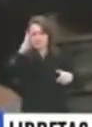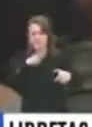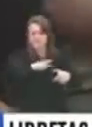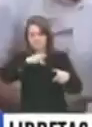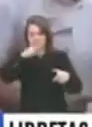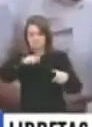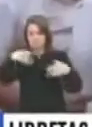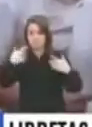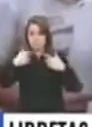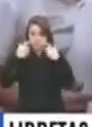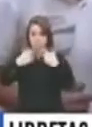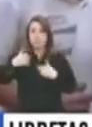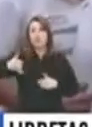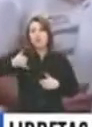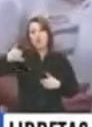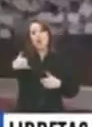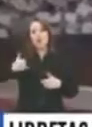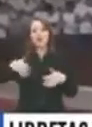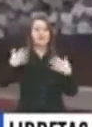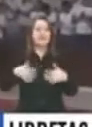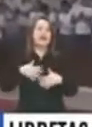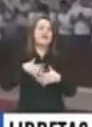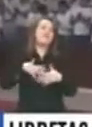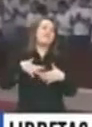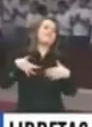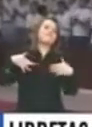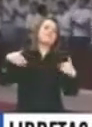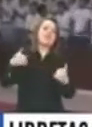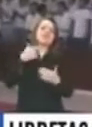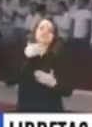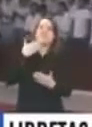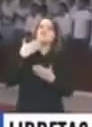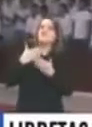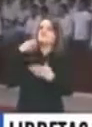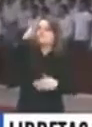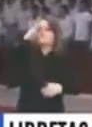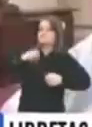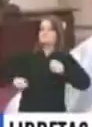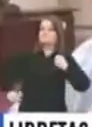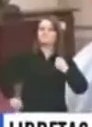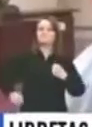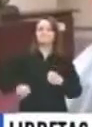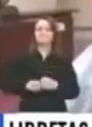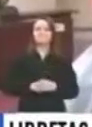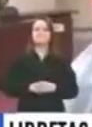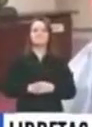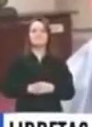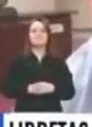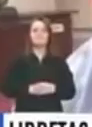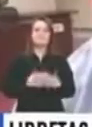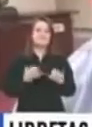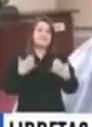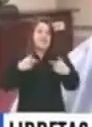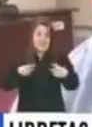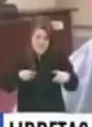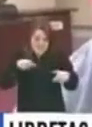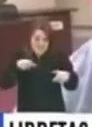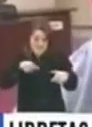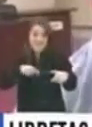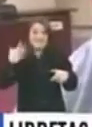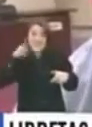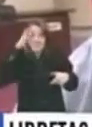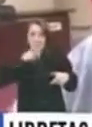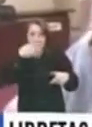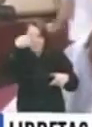libreta militar en mano, los jóvenes se fueron felices y agradecidos con el comando de reclutamiento. Pienso ponerme a trabajar en una empresa porque